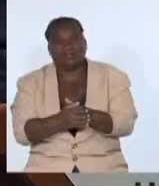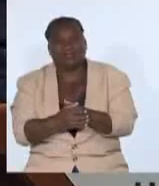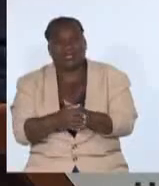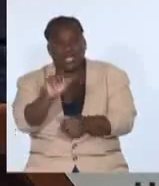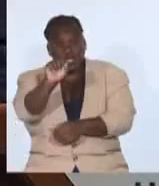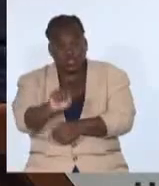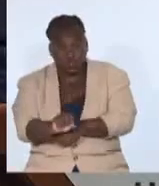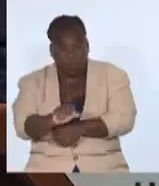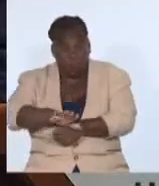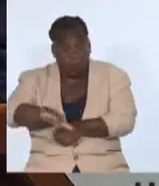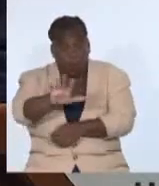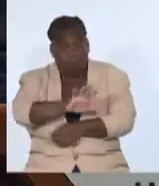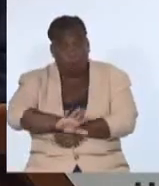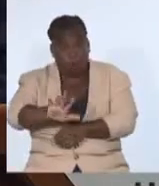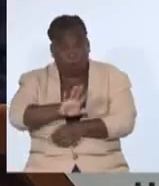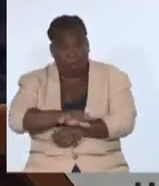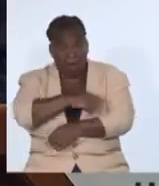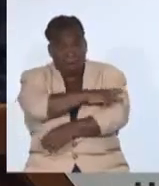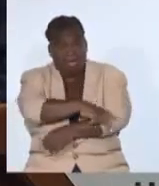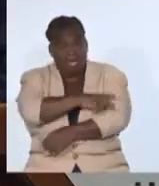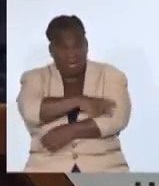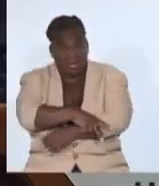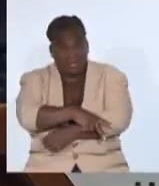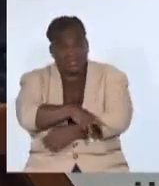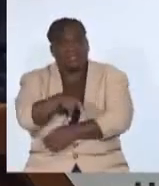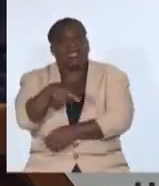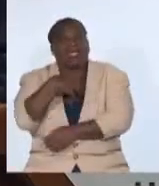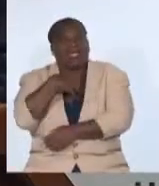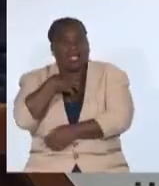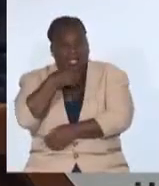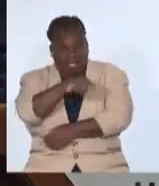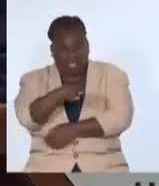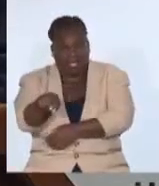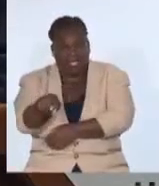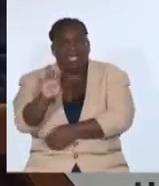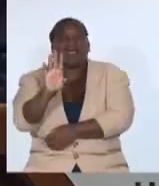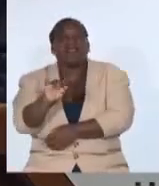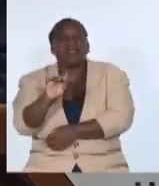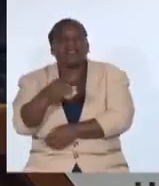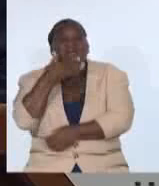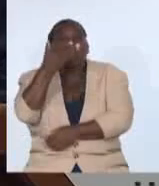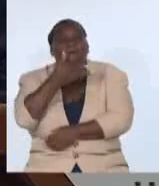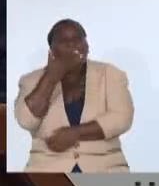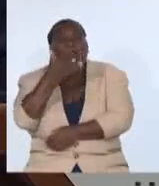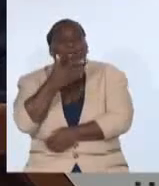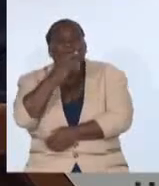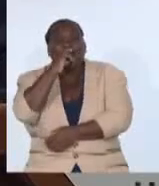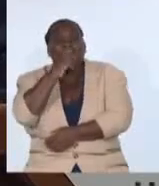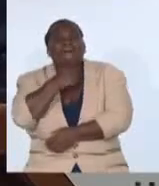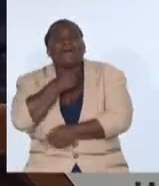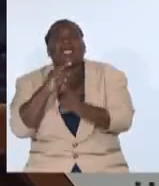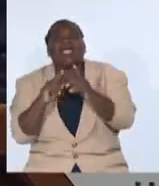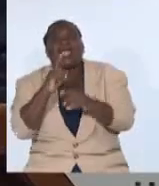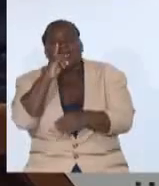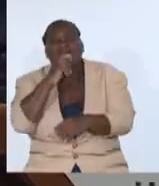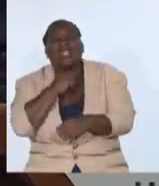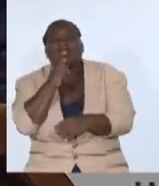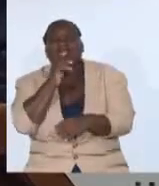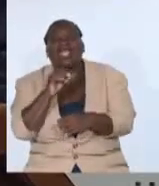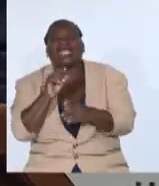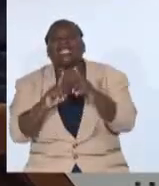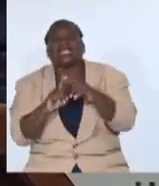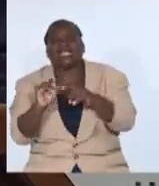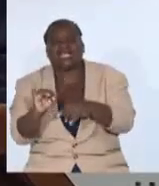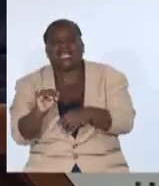sur también existe dicen los versos del poeta uruguayo Mario Benedetti por todo el tiempo en que el norte acomodó al mundo